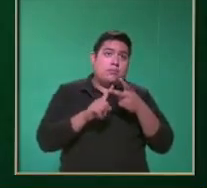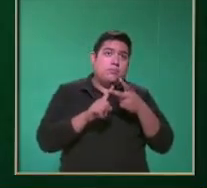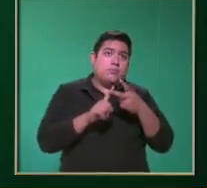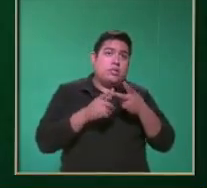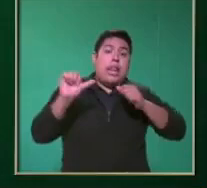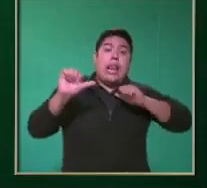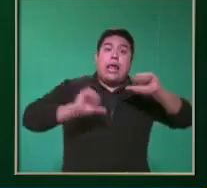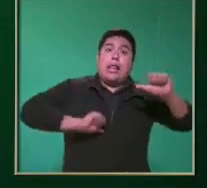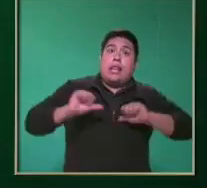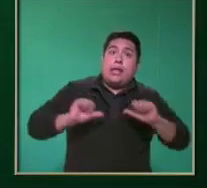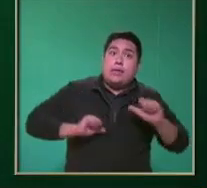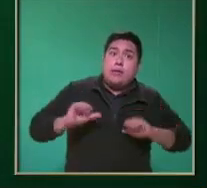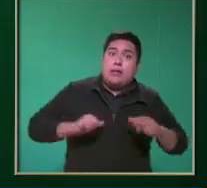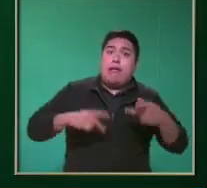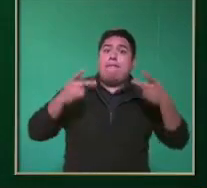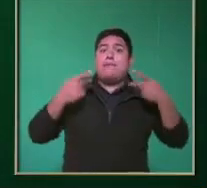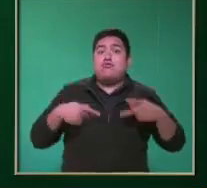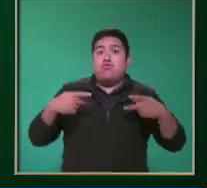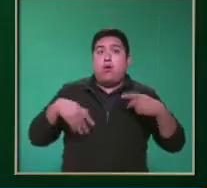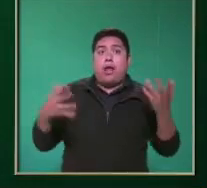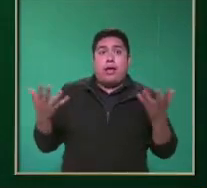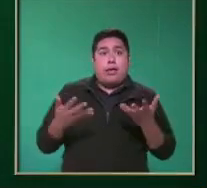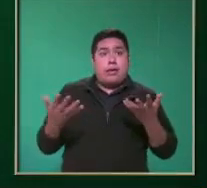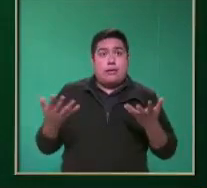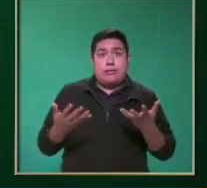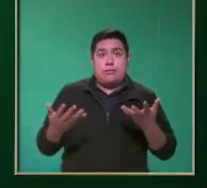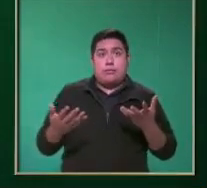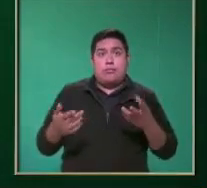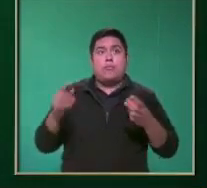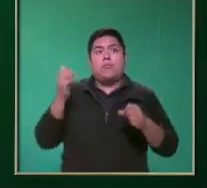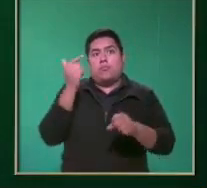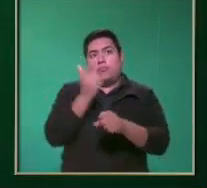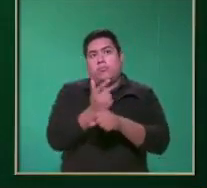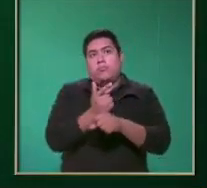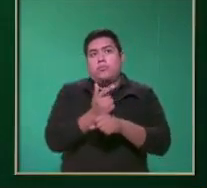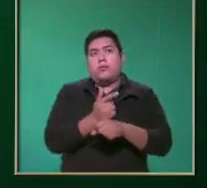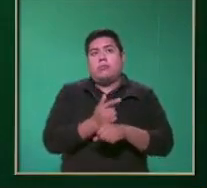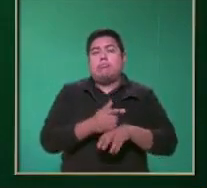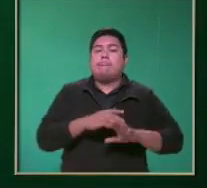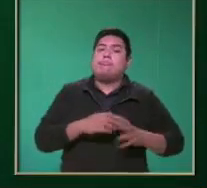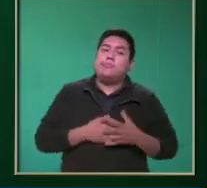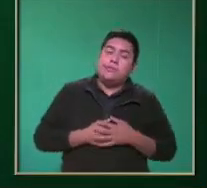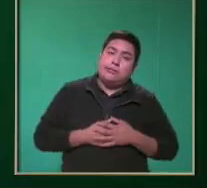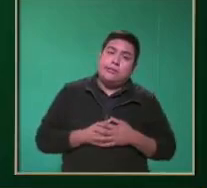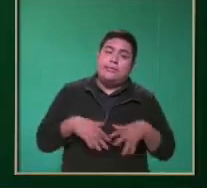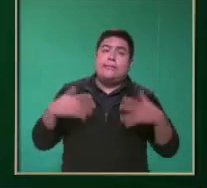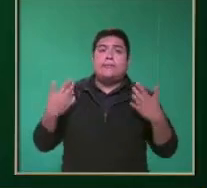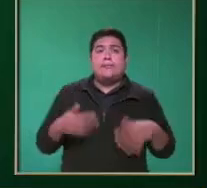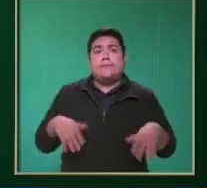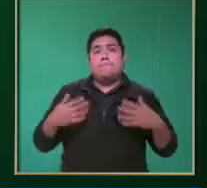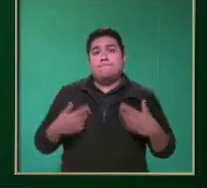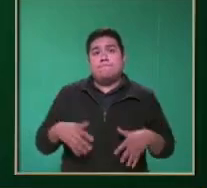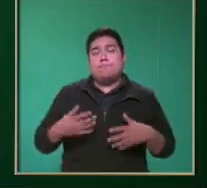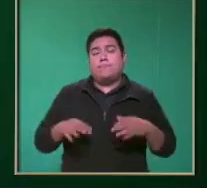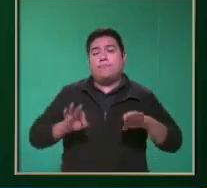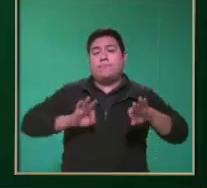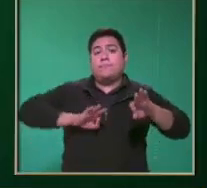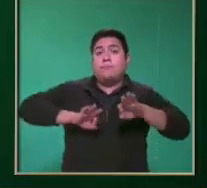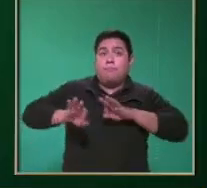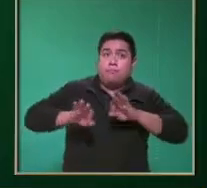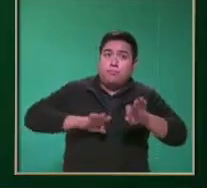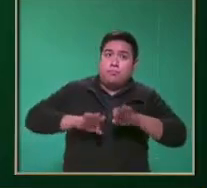el impacto de las actividades humanas en cada una de estas regiones. Lamentablemente, el hecho de que trabajemos y de